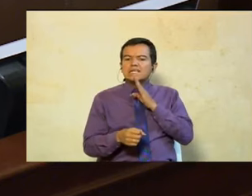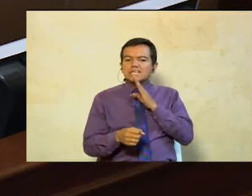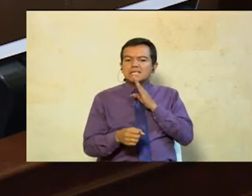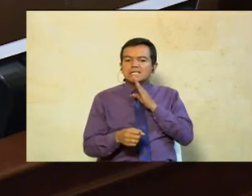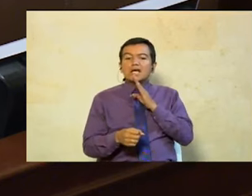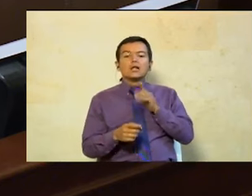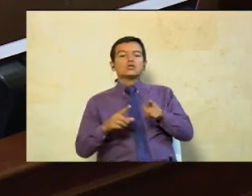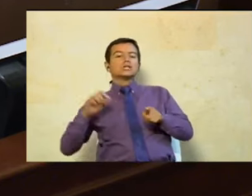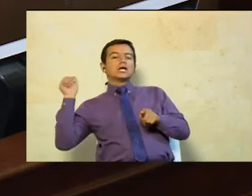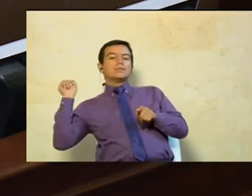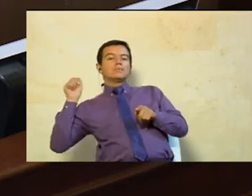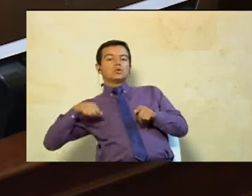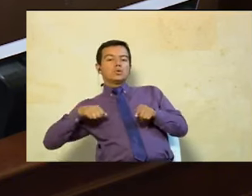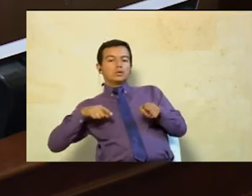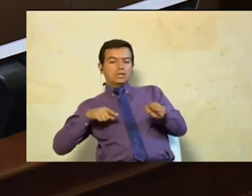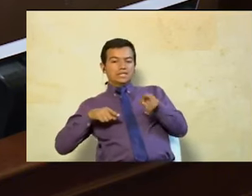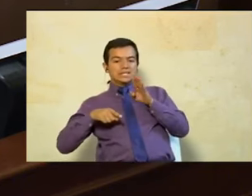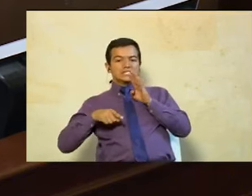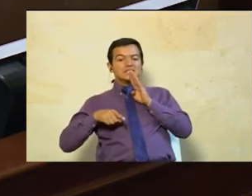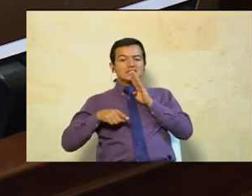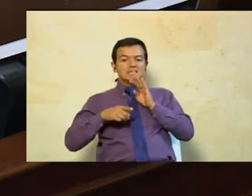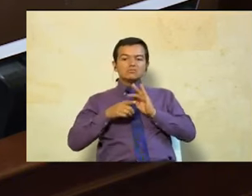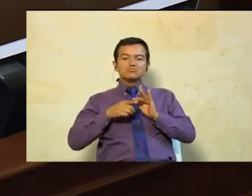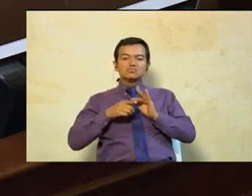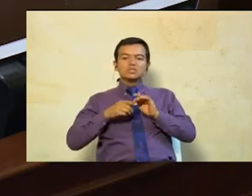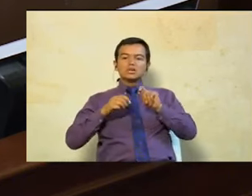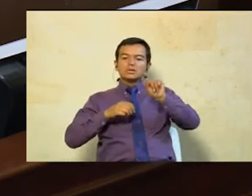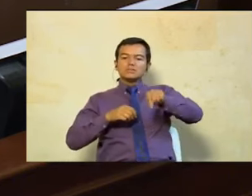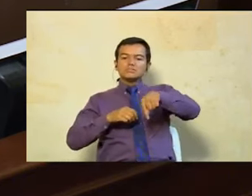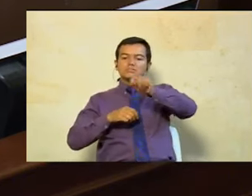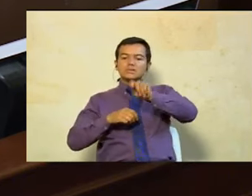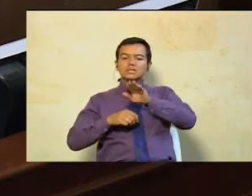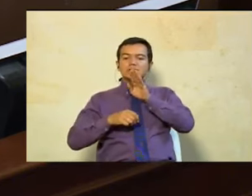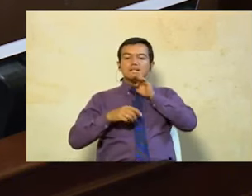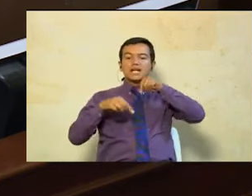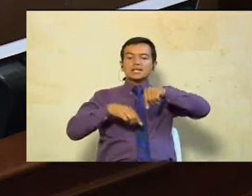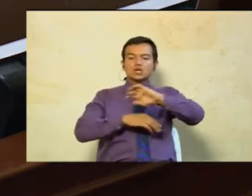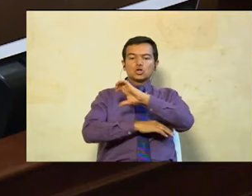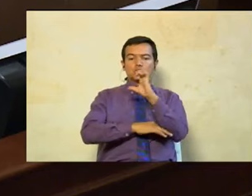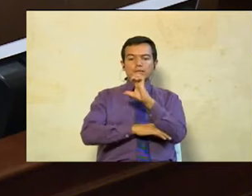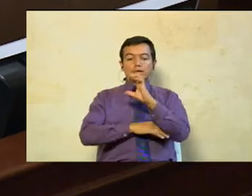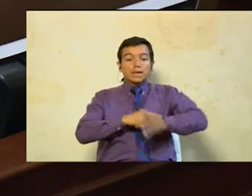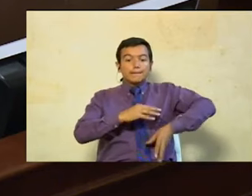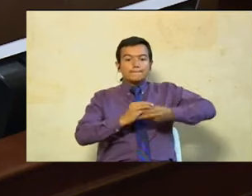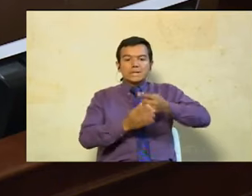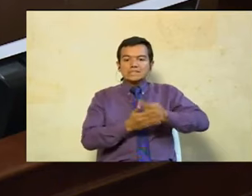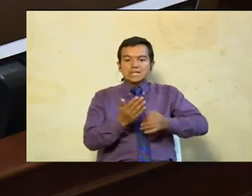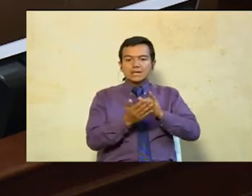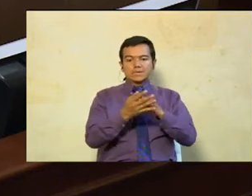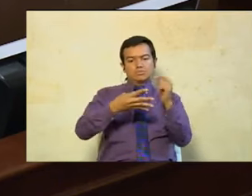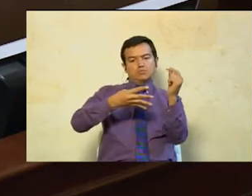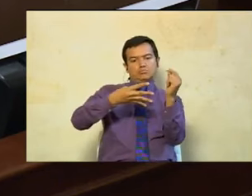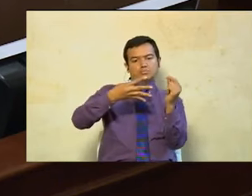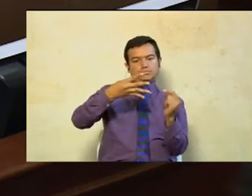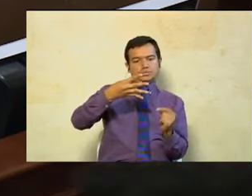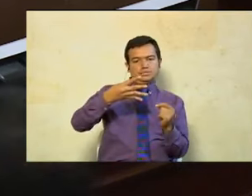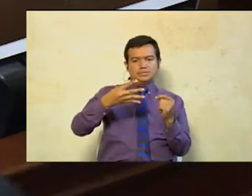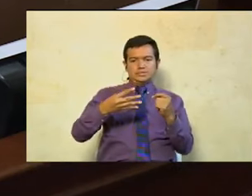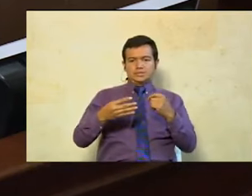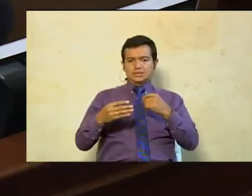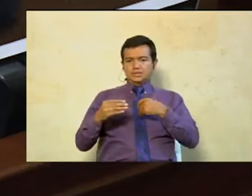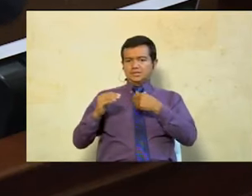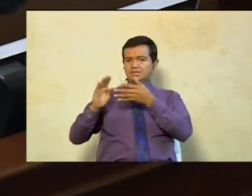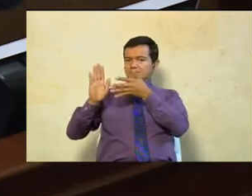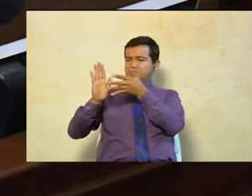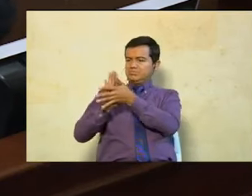autorizados para el ejercicio de la profesión en Colombia que cumplan adicionalmente con los siguientes requisitos bueno vienen ahí una